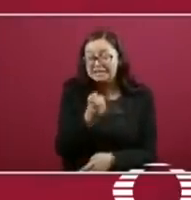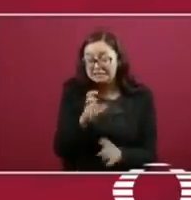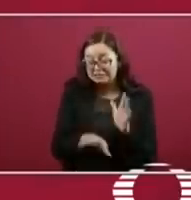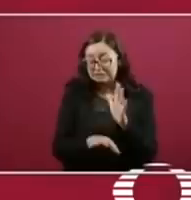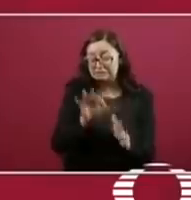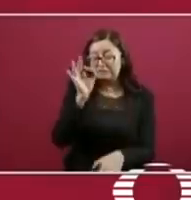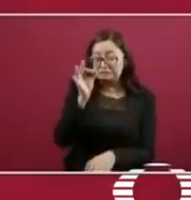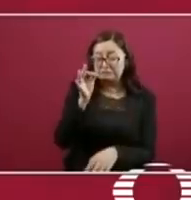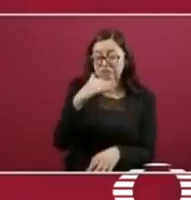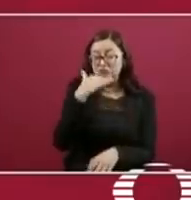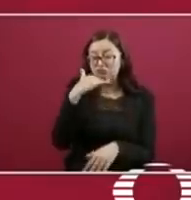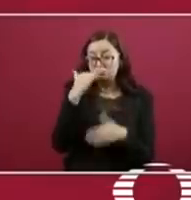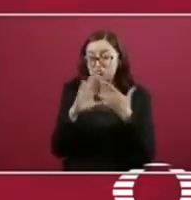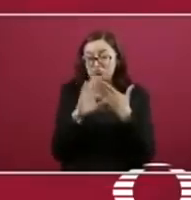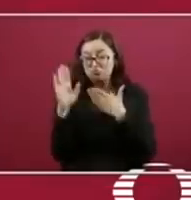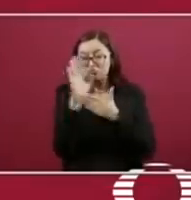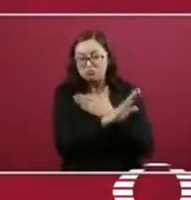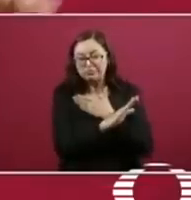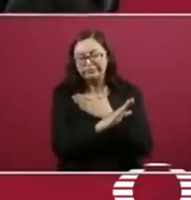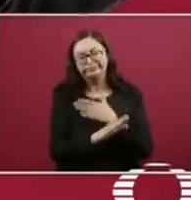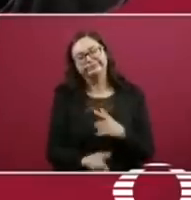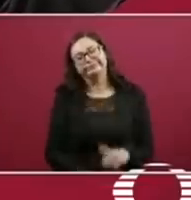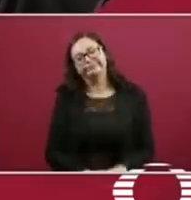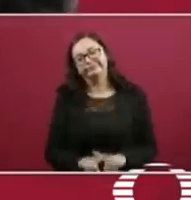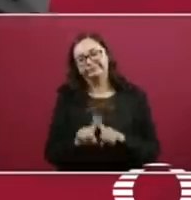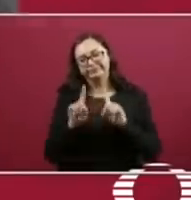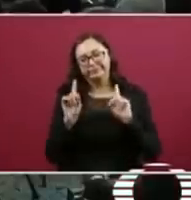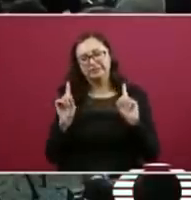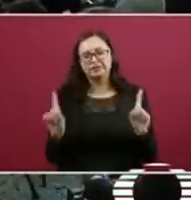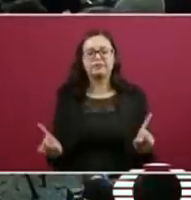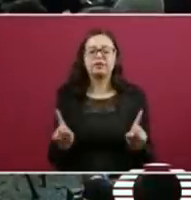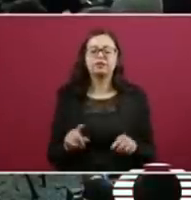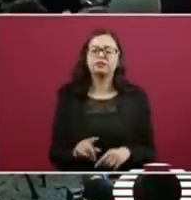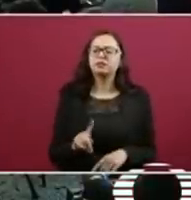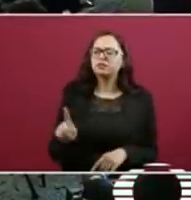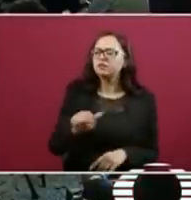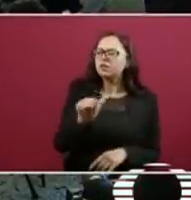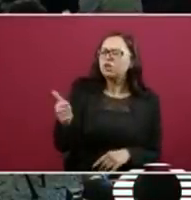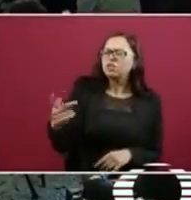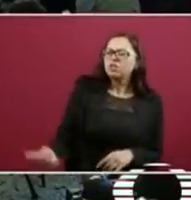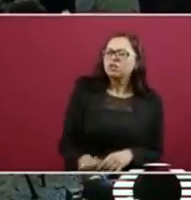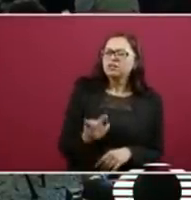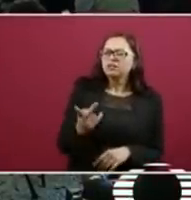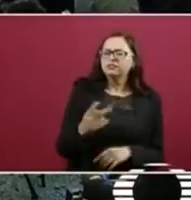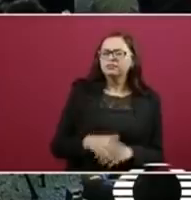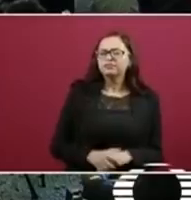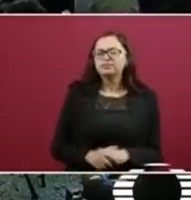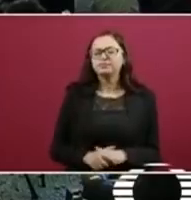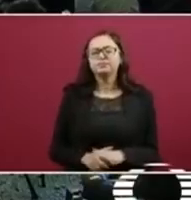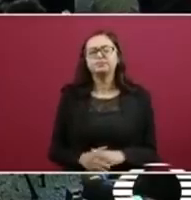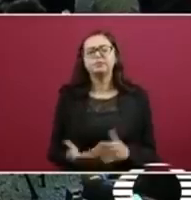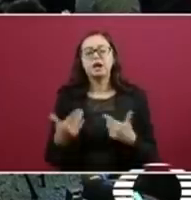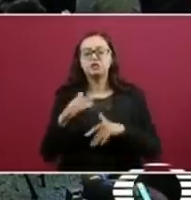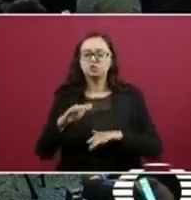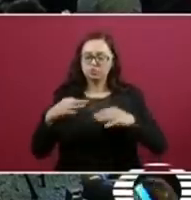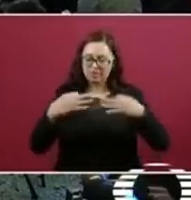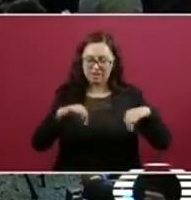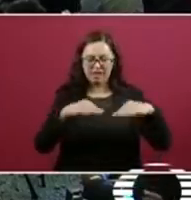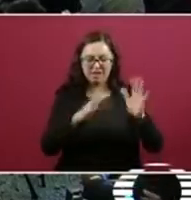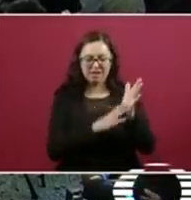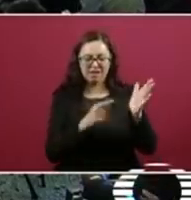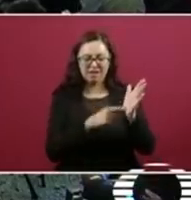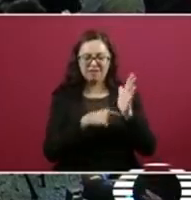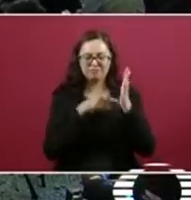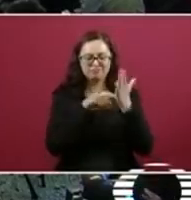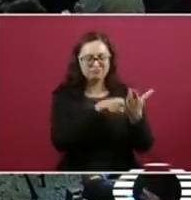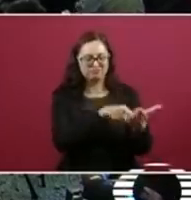que se preocupa y se ocupa. Dice, lo que considero acerca de esta calificación es que está castigando al